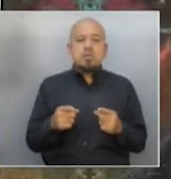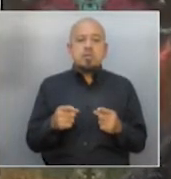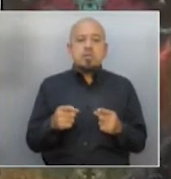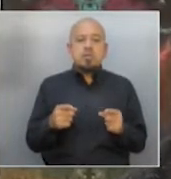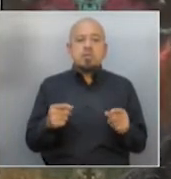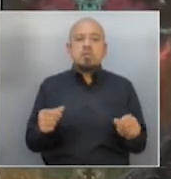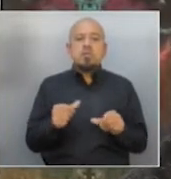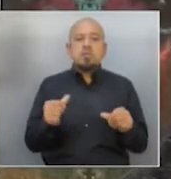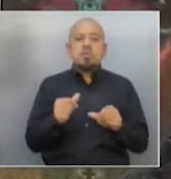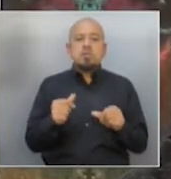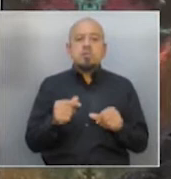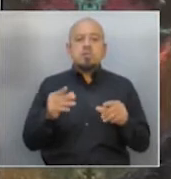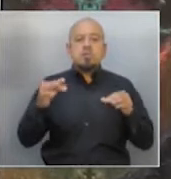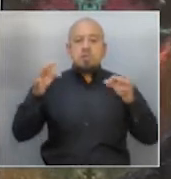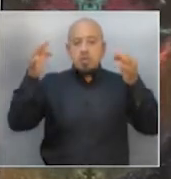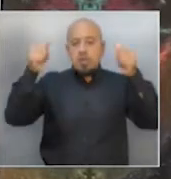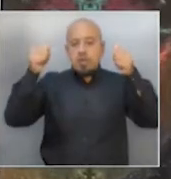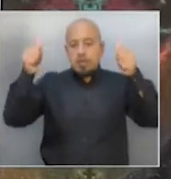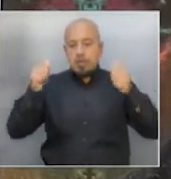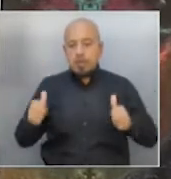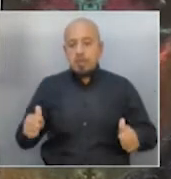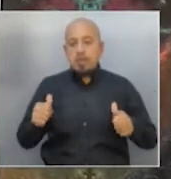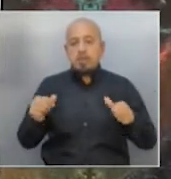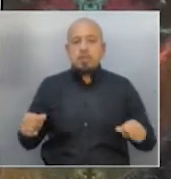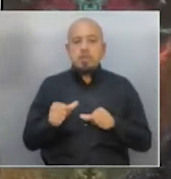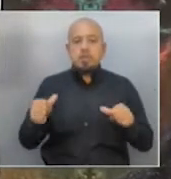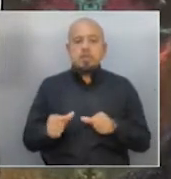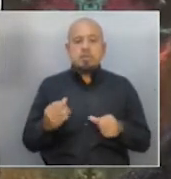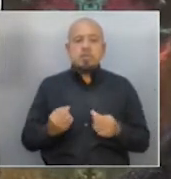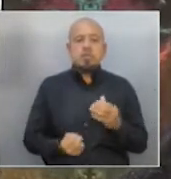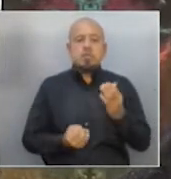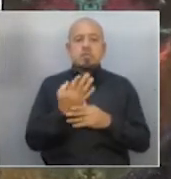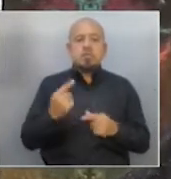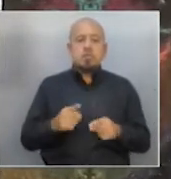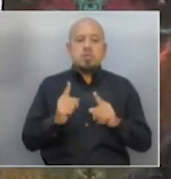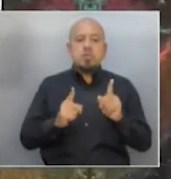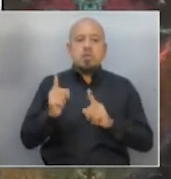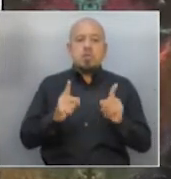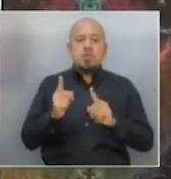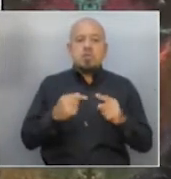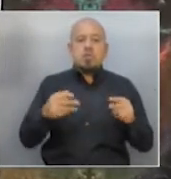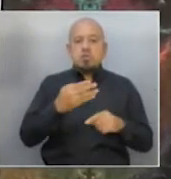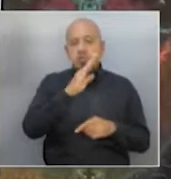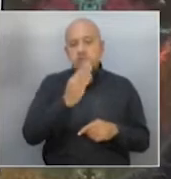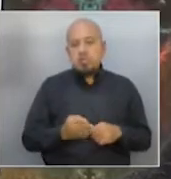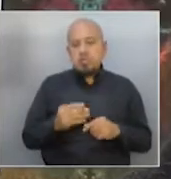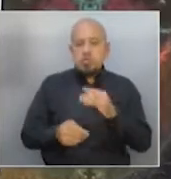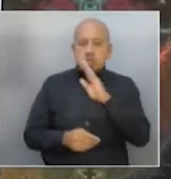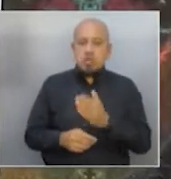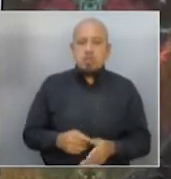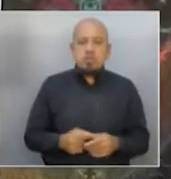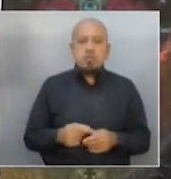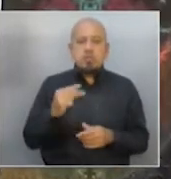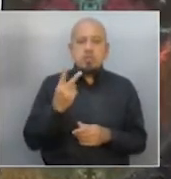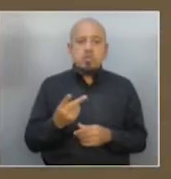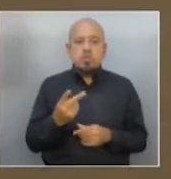utilizar telas impresas con mis diseños para hacerle nuevas prendas a algunos personajes de Blanes. Y entre ellos hay dos del desembarco, incluso